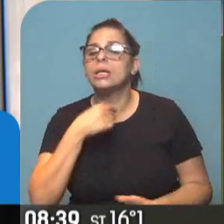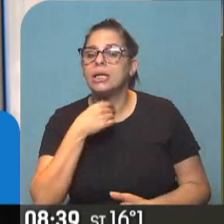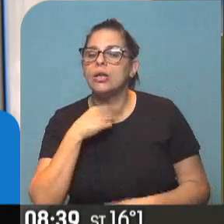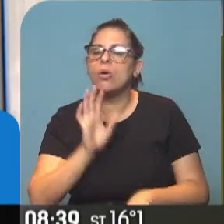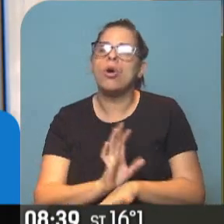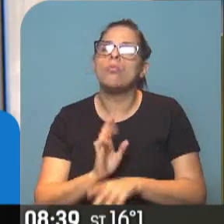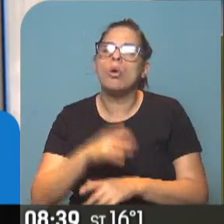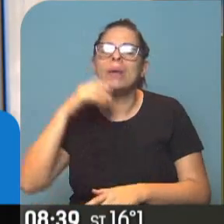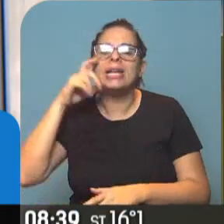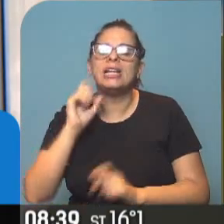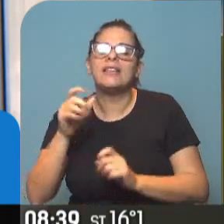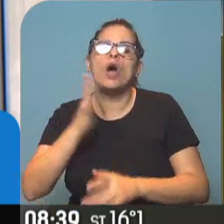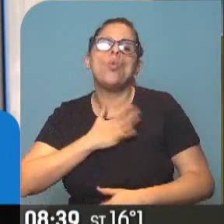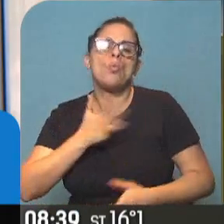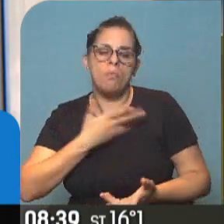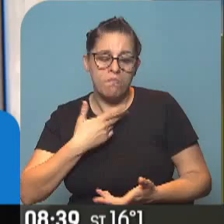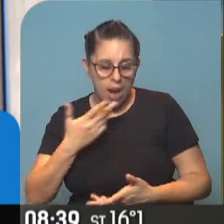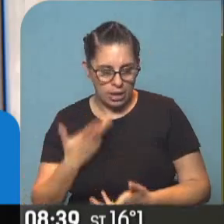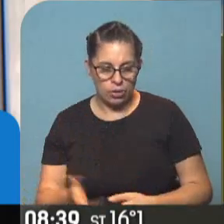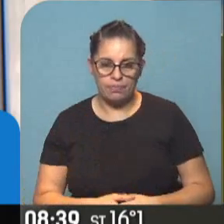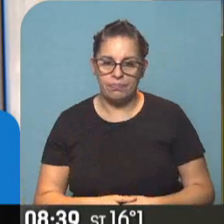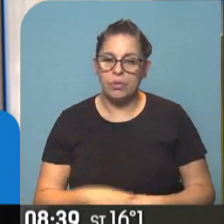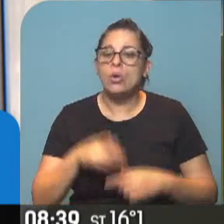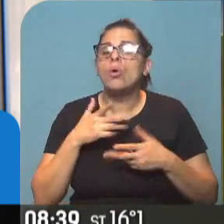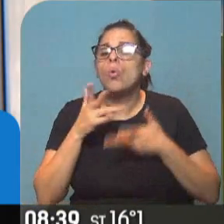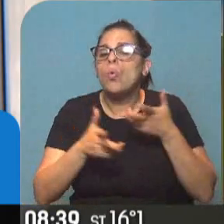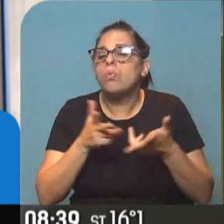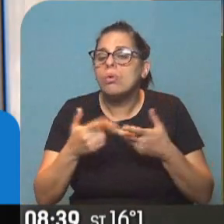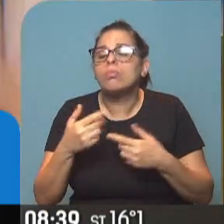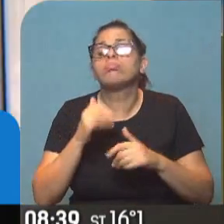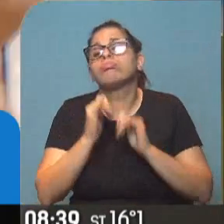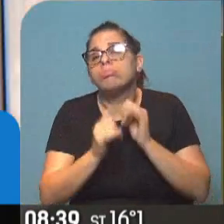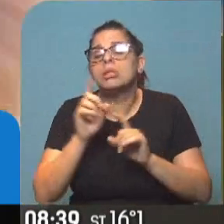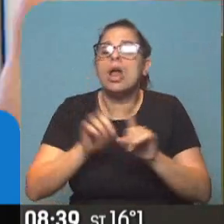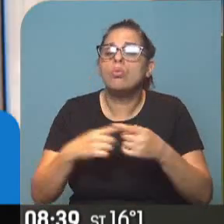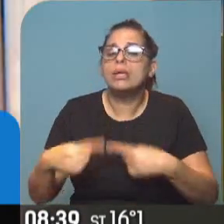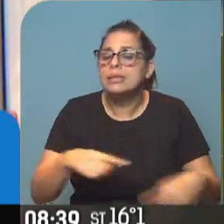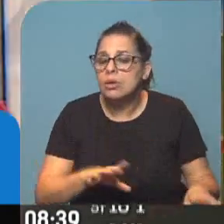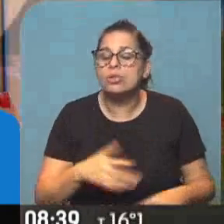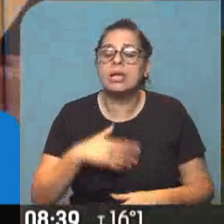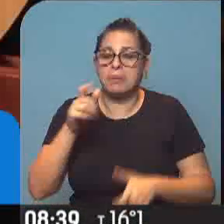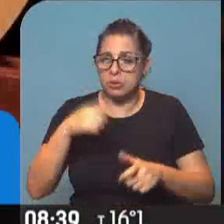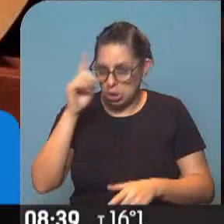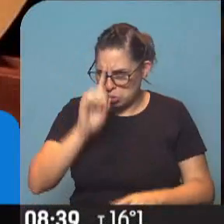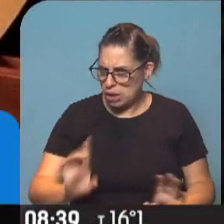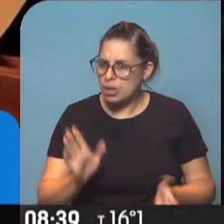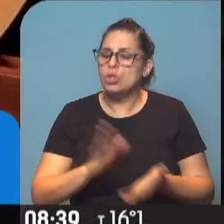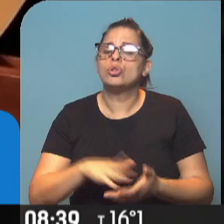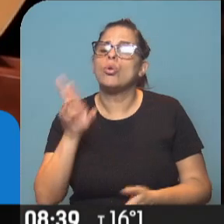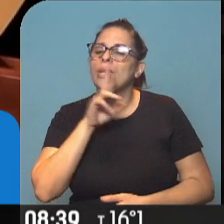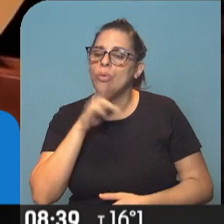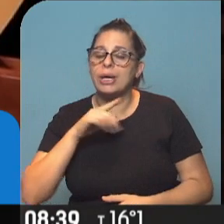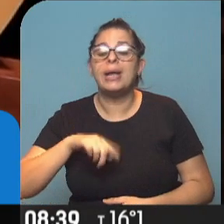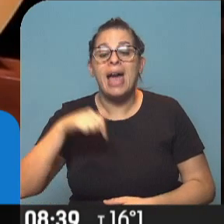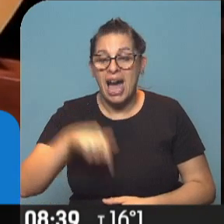humanizarla y reivindicar un poco de algunas cosas que la gente tiene con mi las aves cayeron nos vamos a